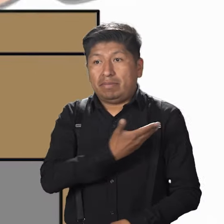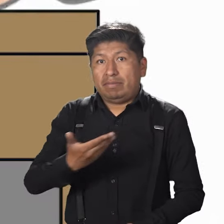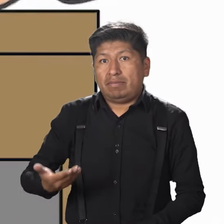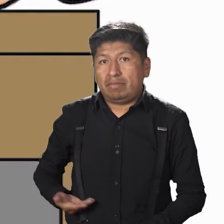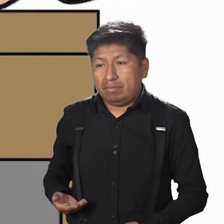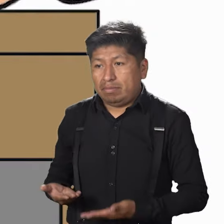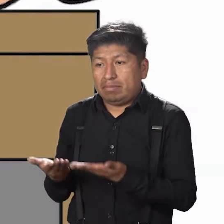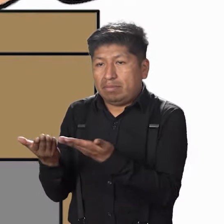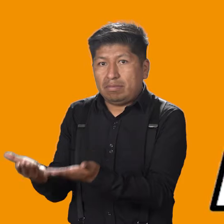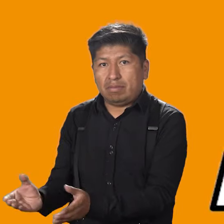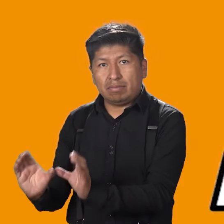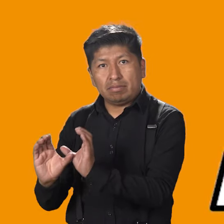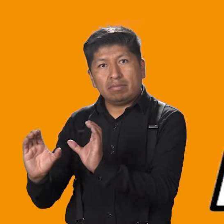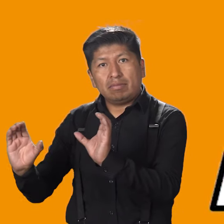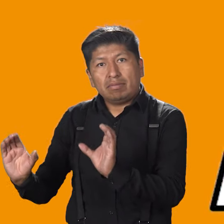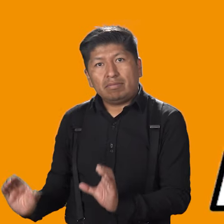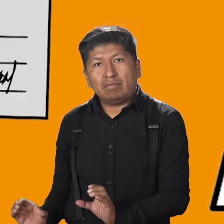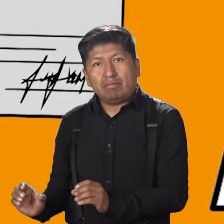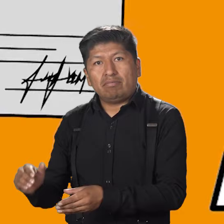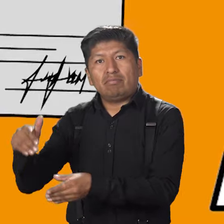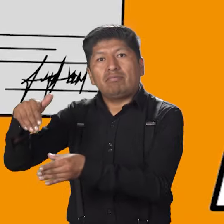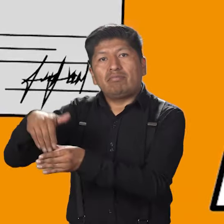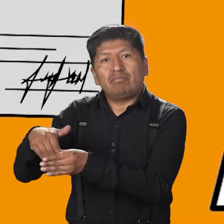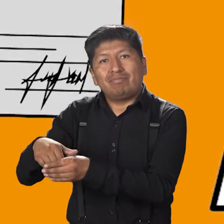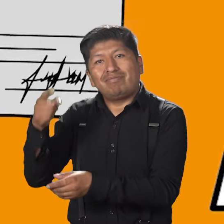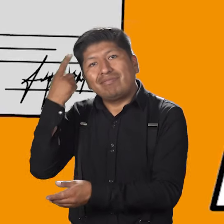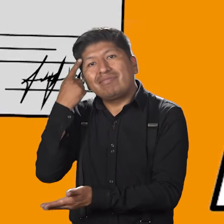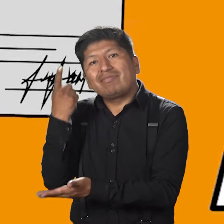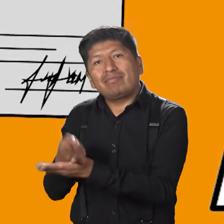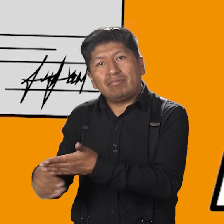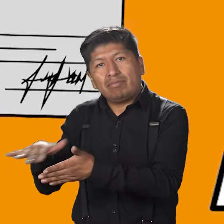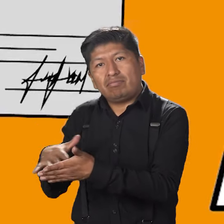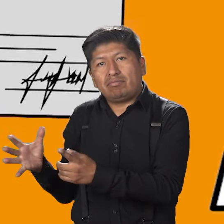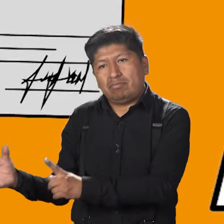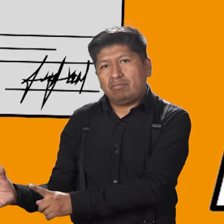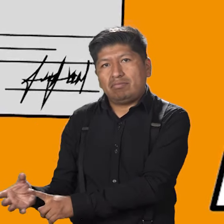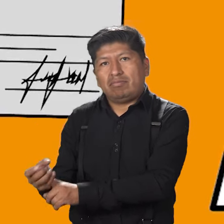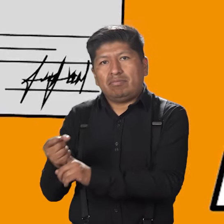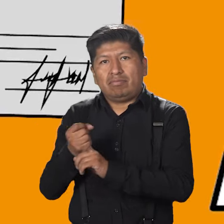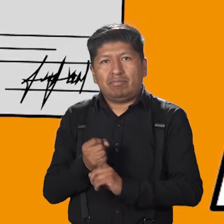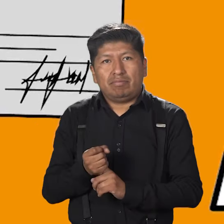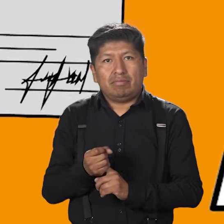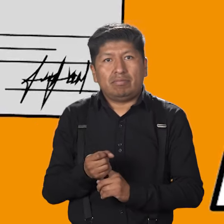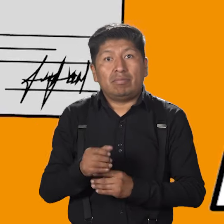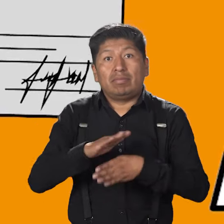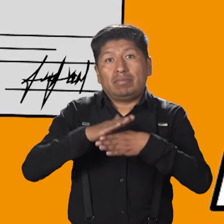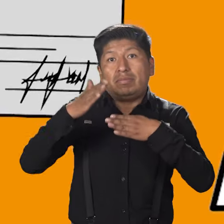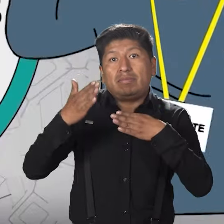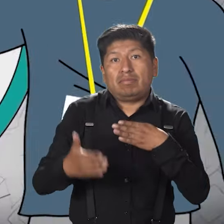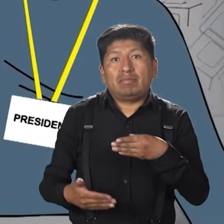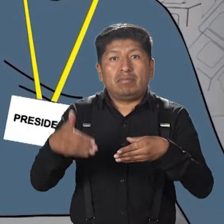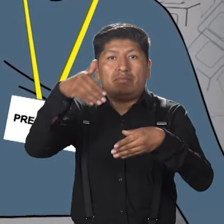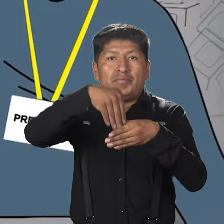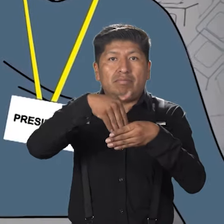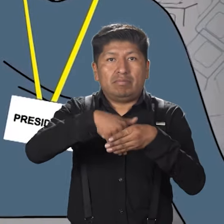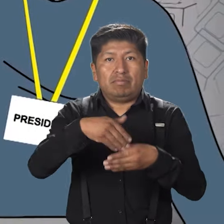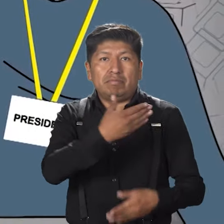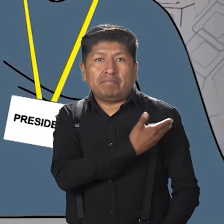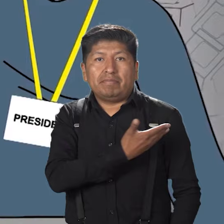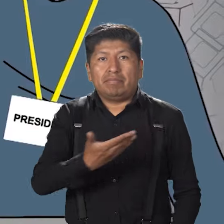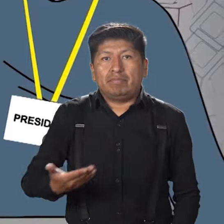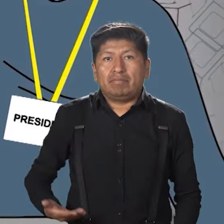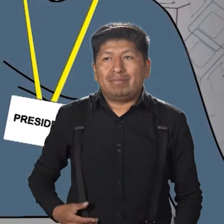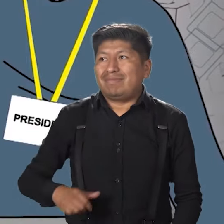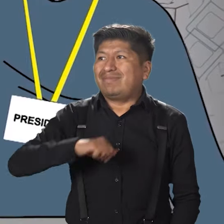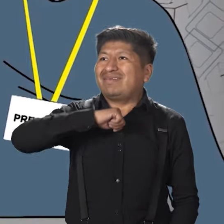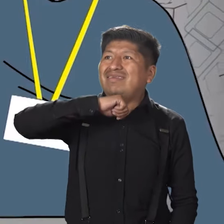la misma. El presidente dejará sobre la mesa el certificado de sufragio para que el estudiante lo recoja. A la conclusión